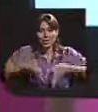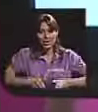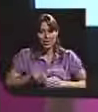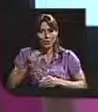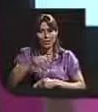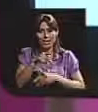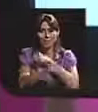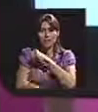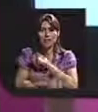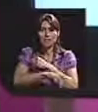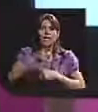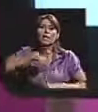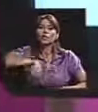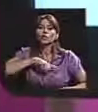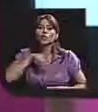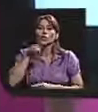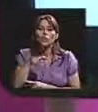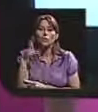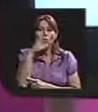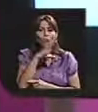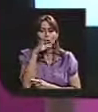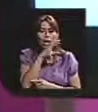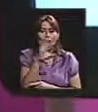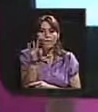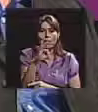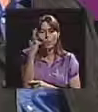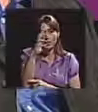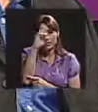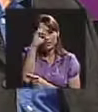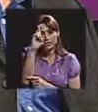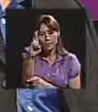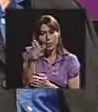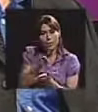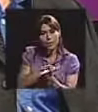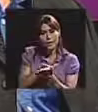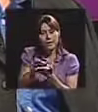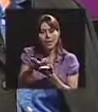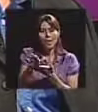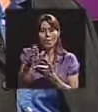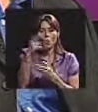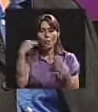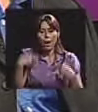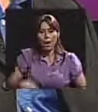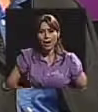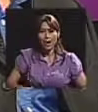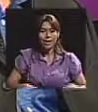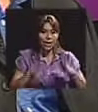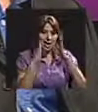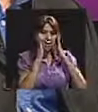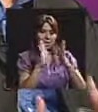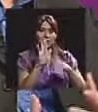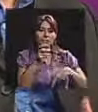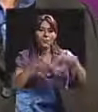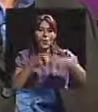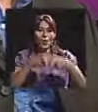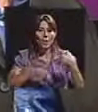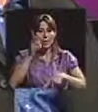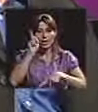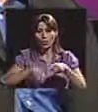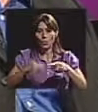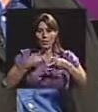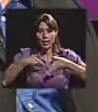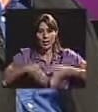y tenemos que buscar maneras que respeten la dignidad humana, que atiendan el problema de la infertilidad, y no me lo ha